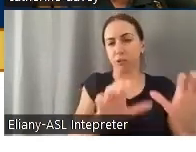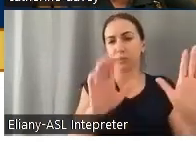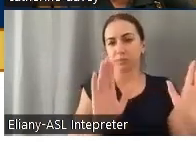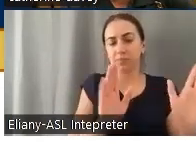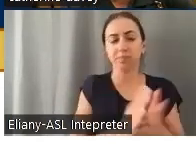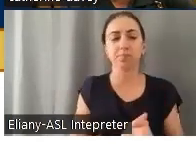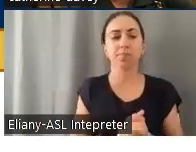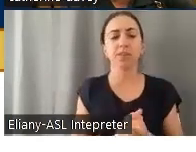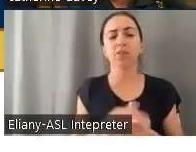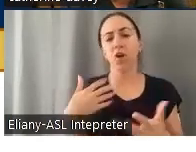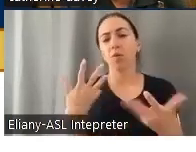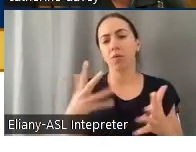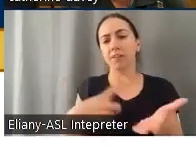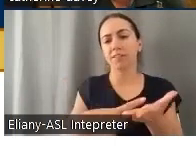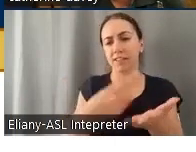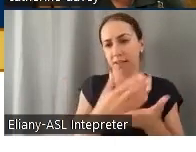Y podemos